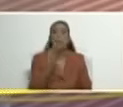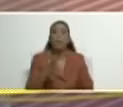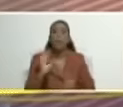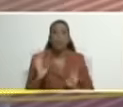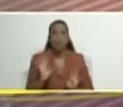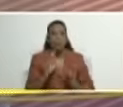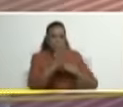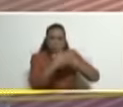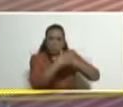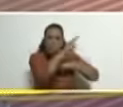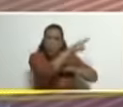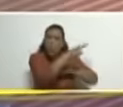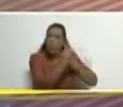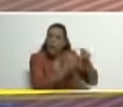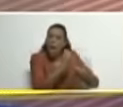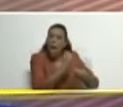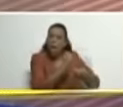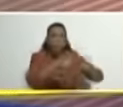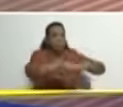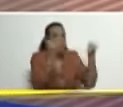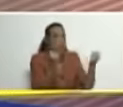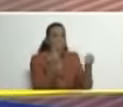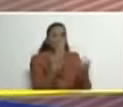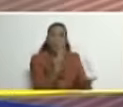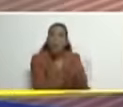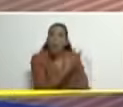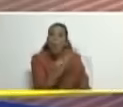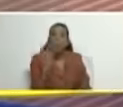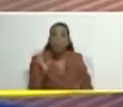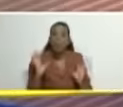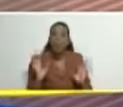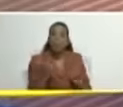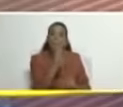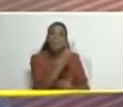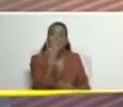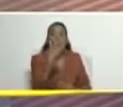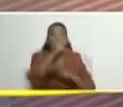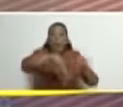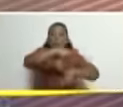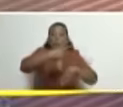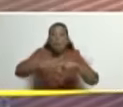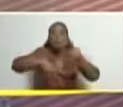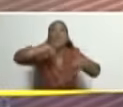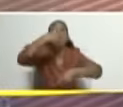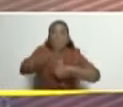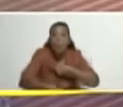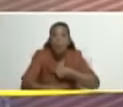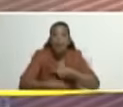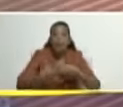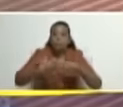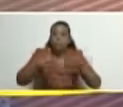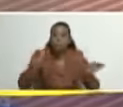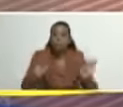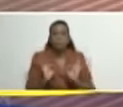Señor Blinken, usted mató la licencia 44 24 horas después de que la emitieron.